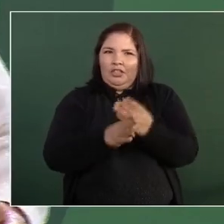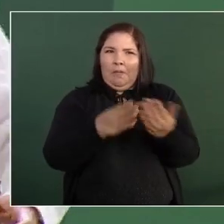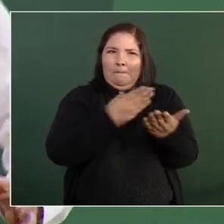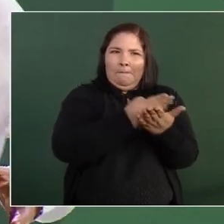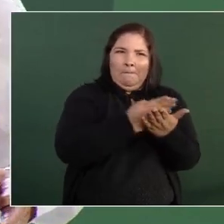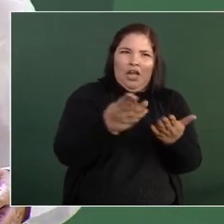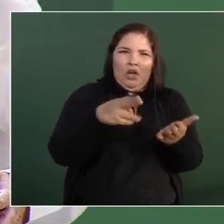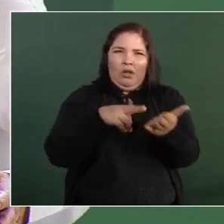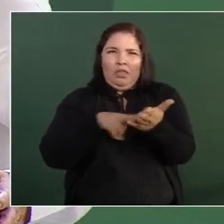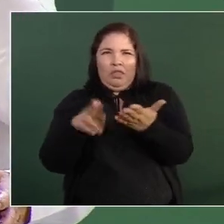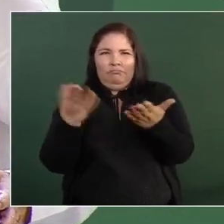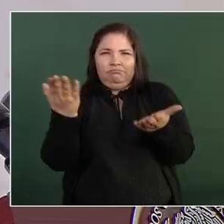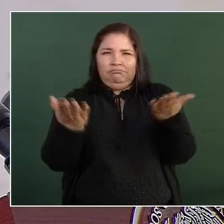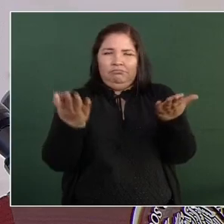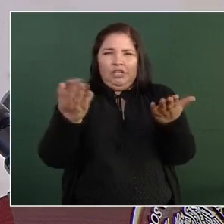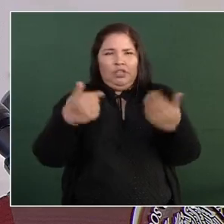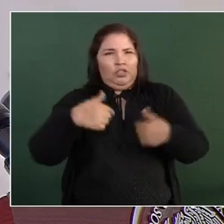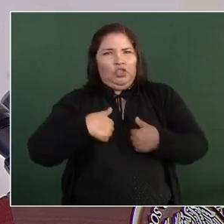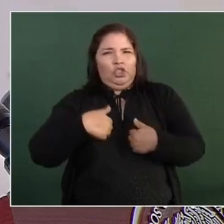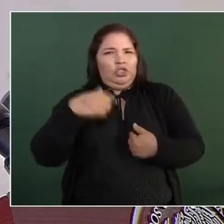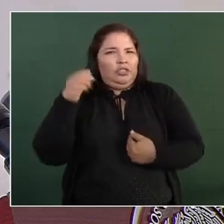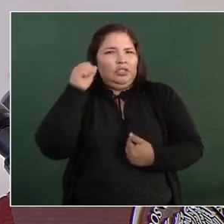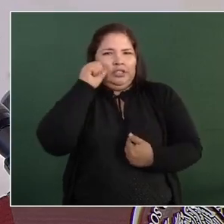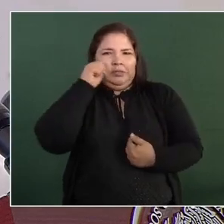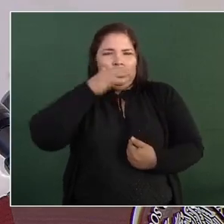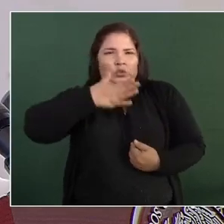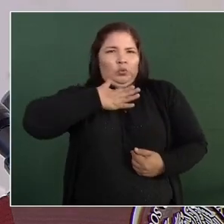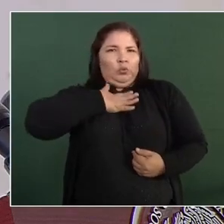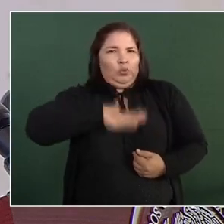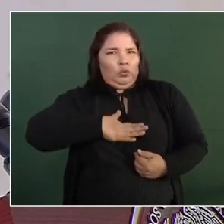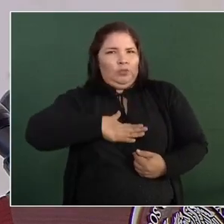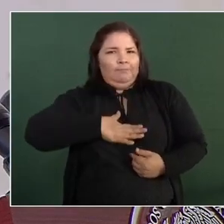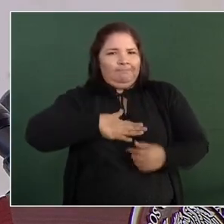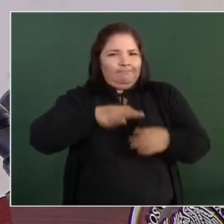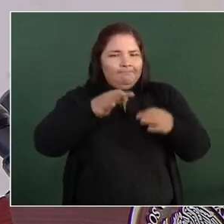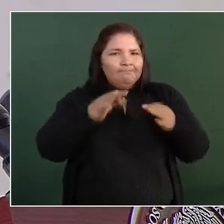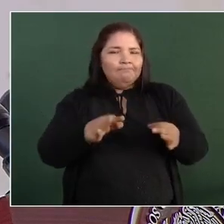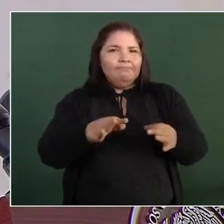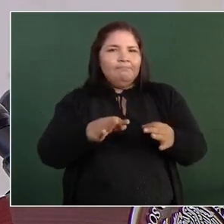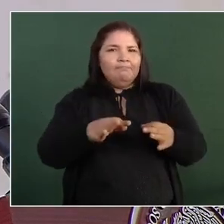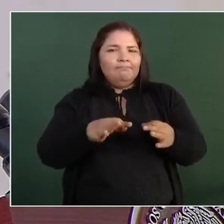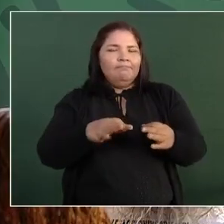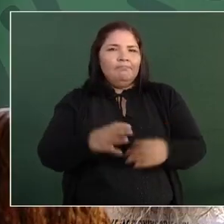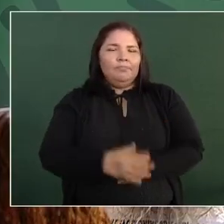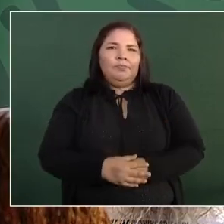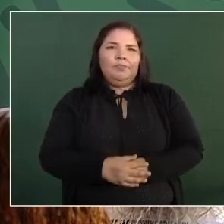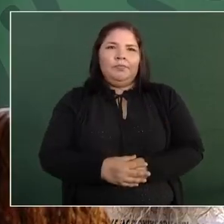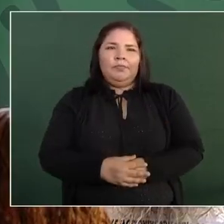de blanco y negro. Yo siempre voy con la justicia, y eso es lo que le recogieron, por cierto, al periodista.